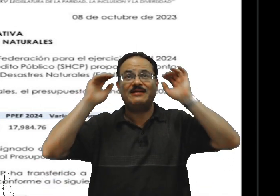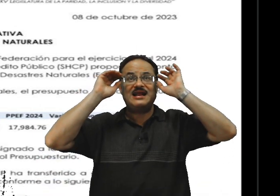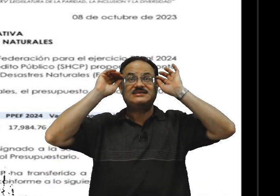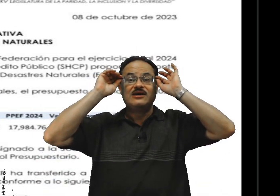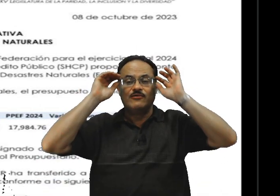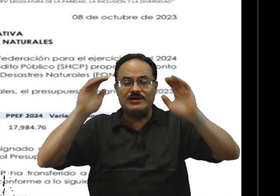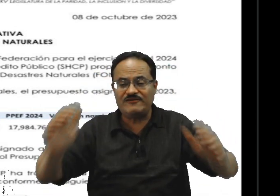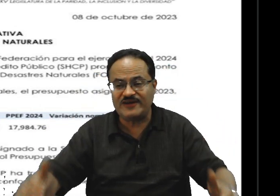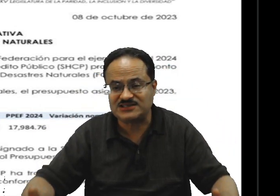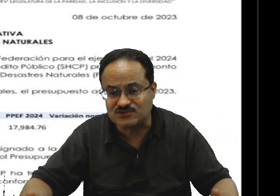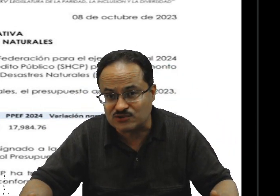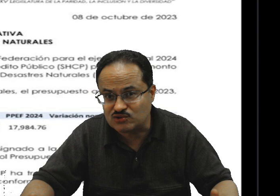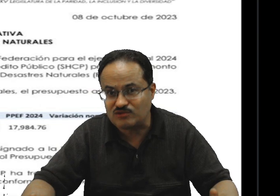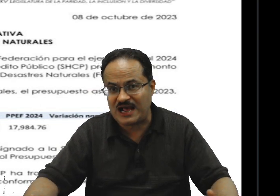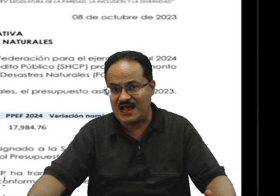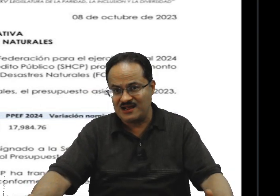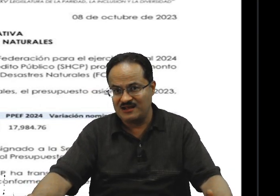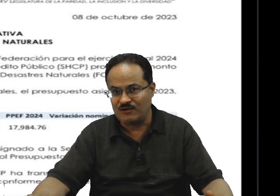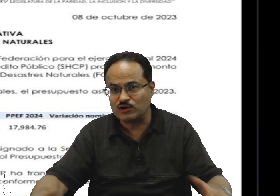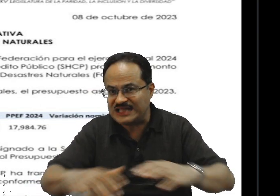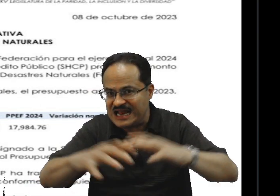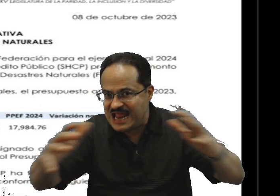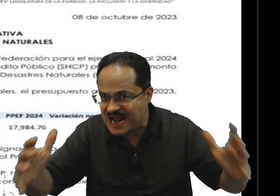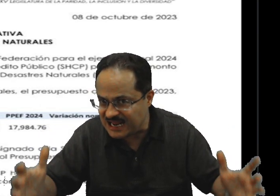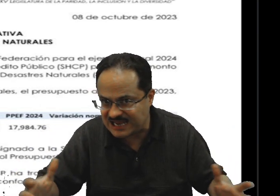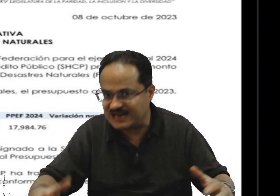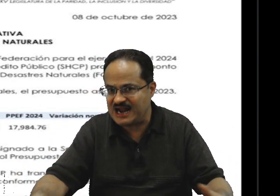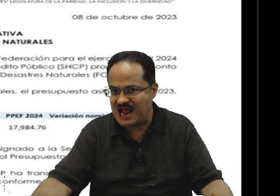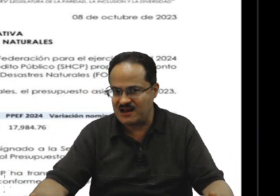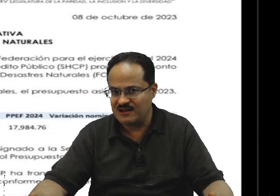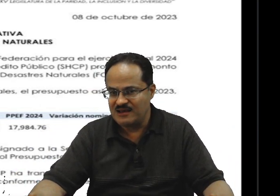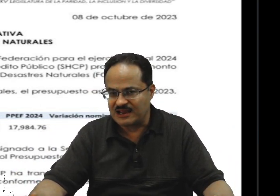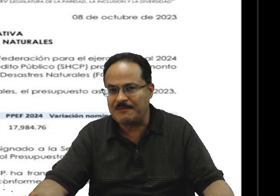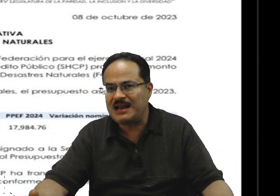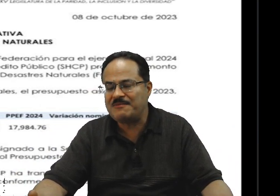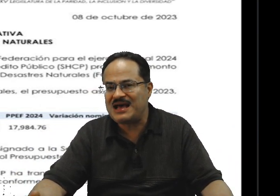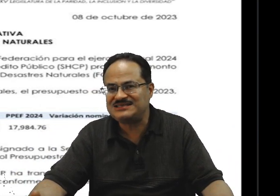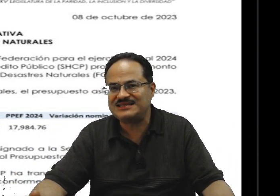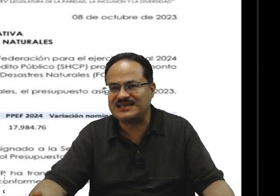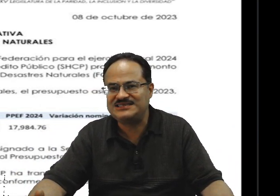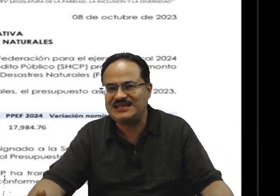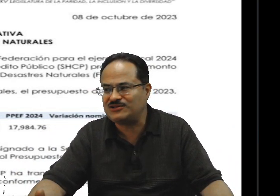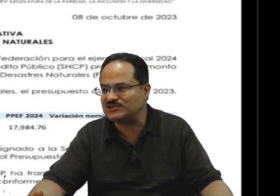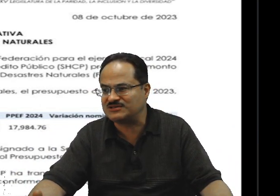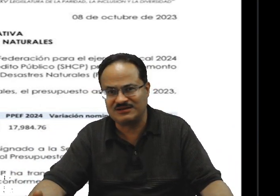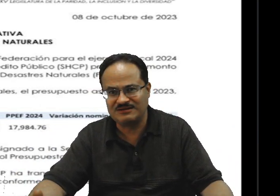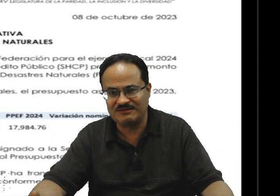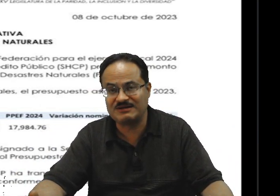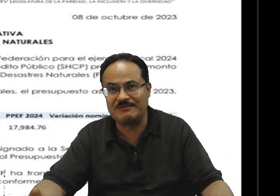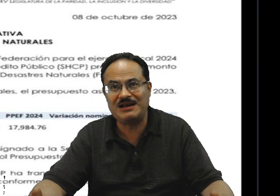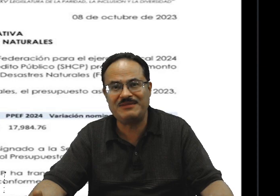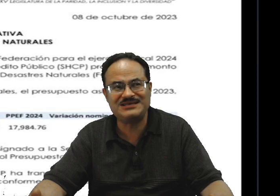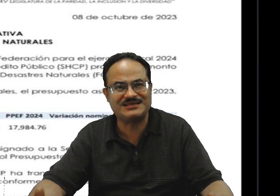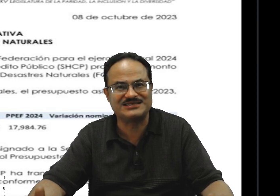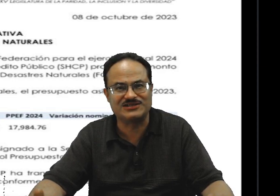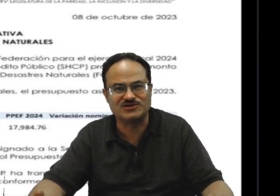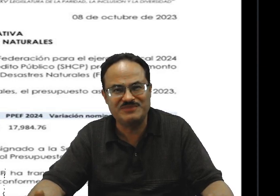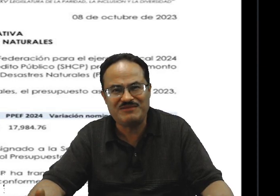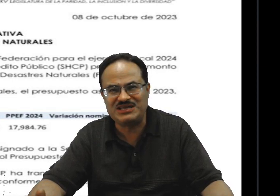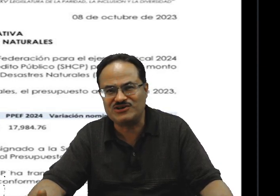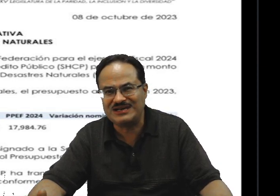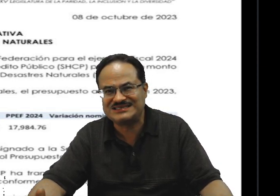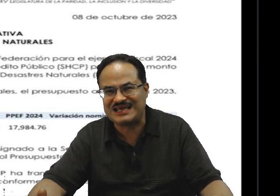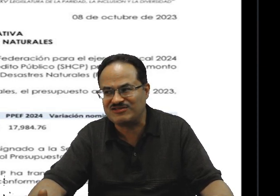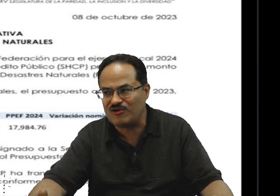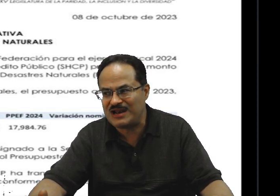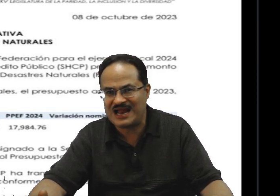adeveras una infraestructura hotelera en general que vale más de 300 que vale más de 300000